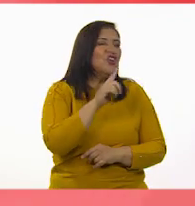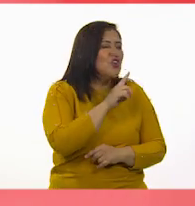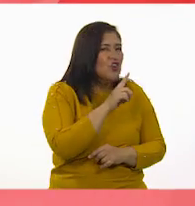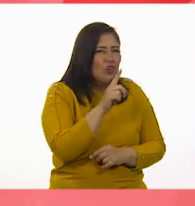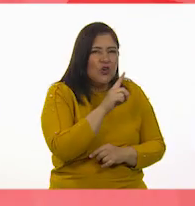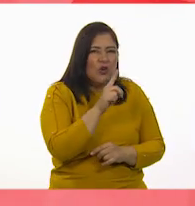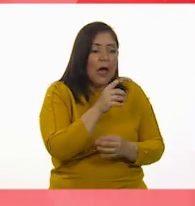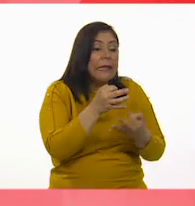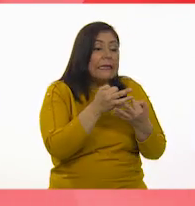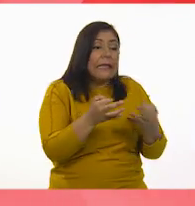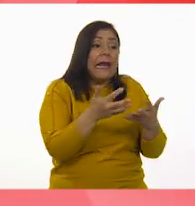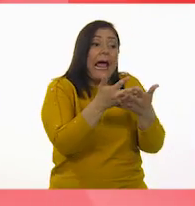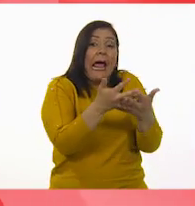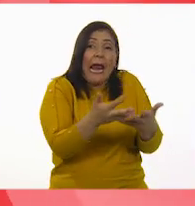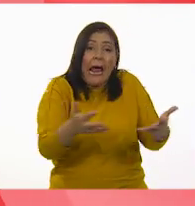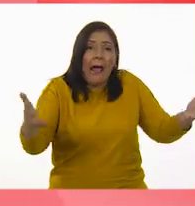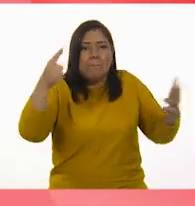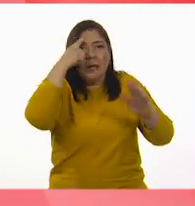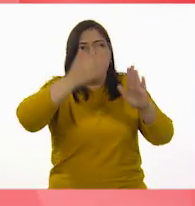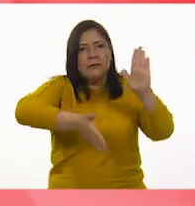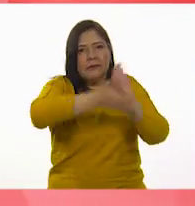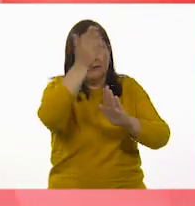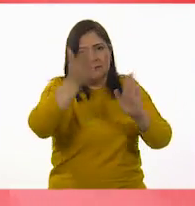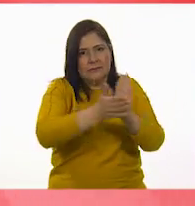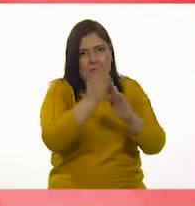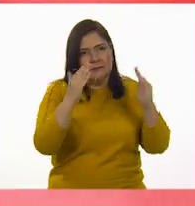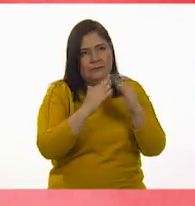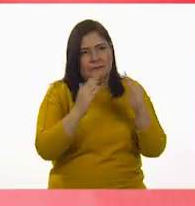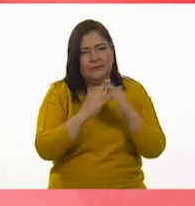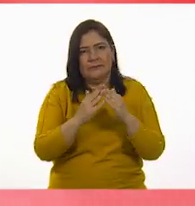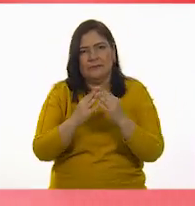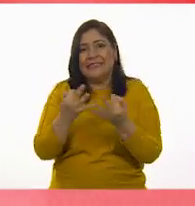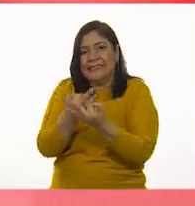Terrenos para construir casas. Terrenos.